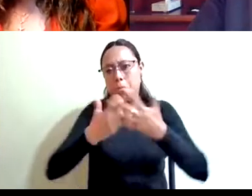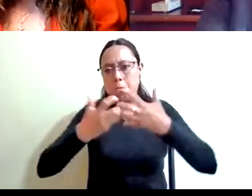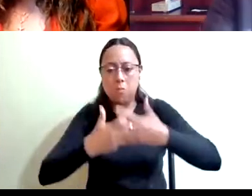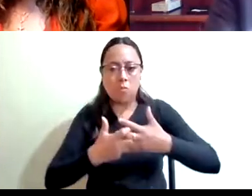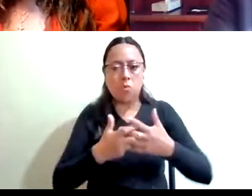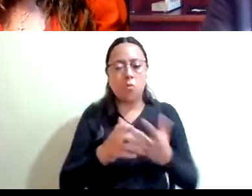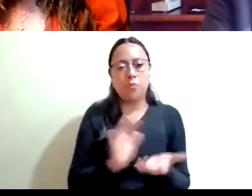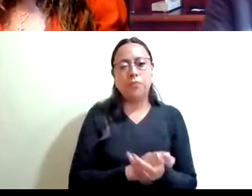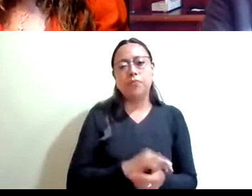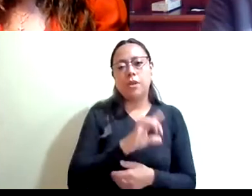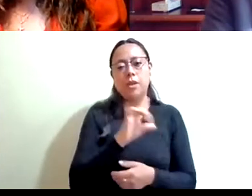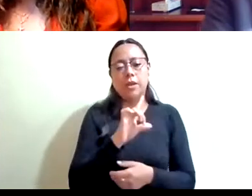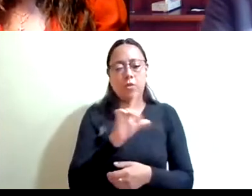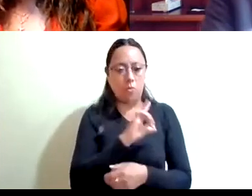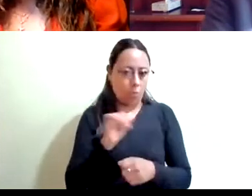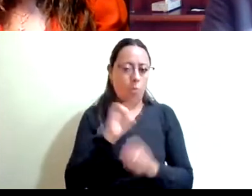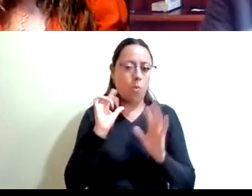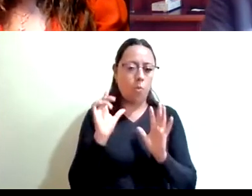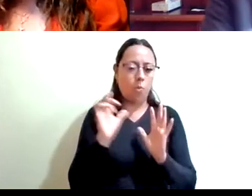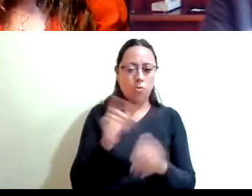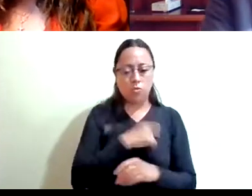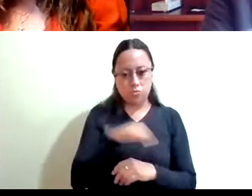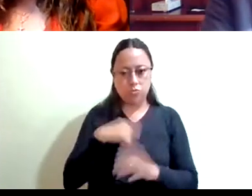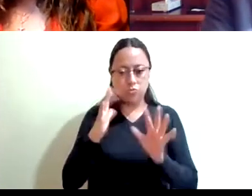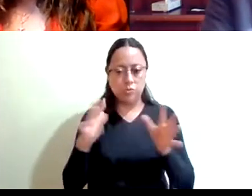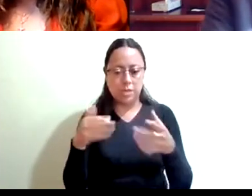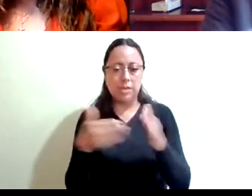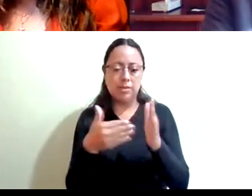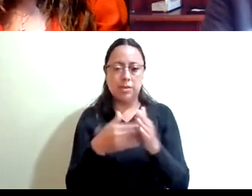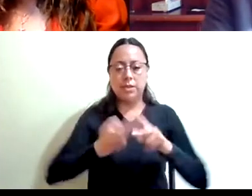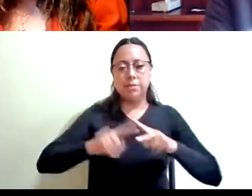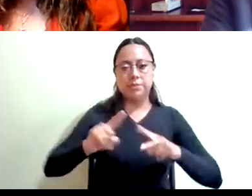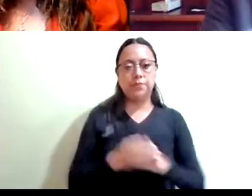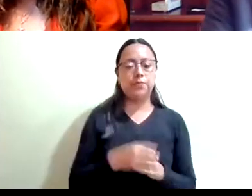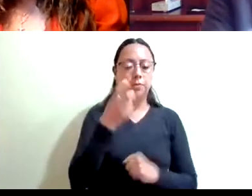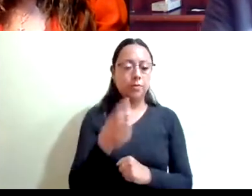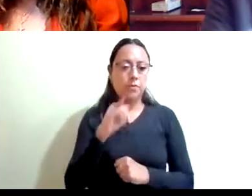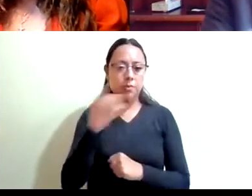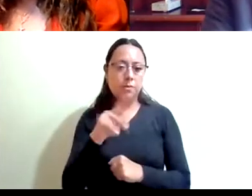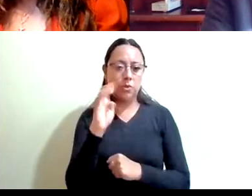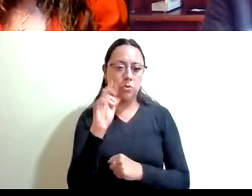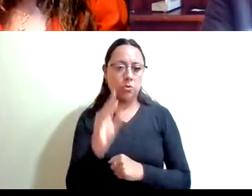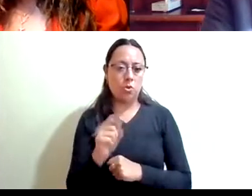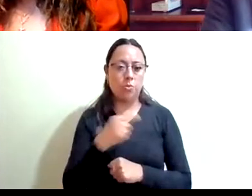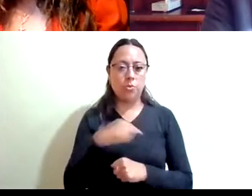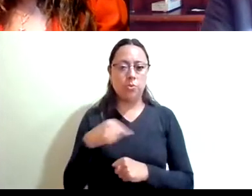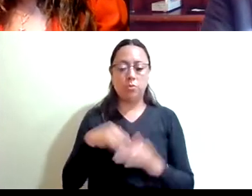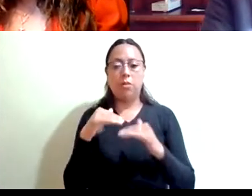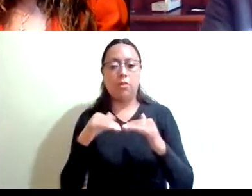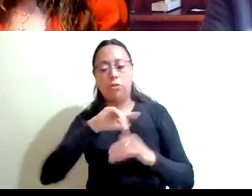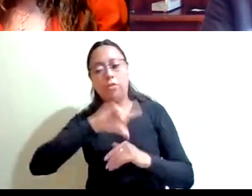vez que marquemos un eje y no que parezca que esta Junta de Coordinación nos adecuamos a otras que sin duda también tienen